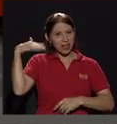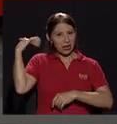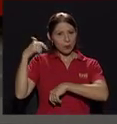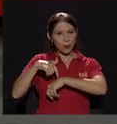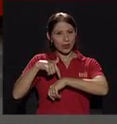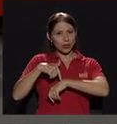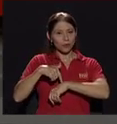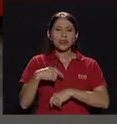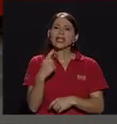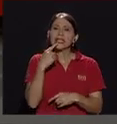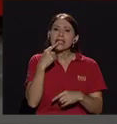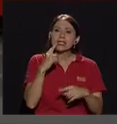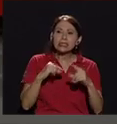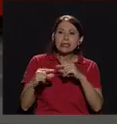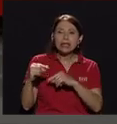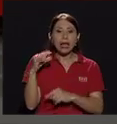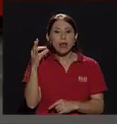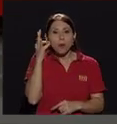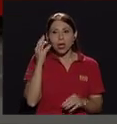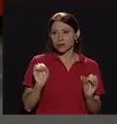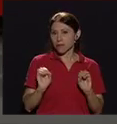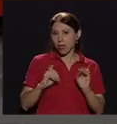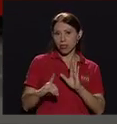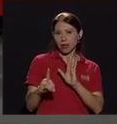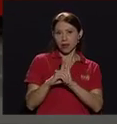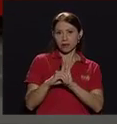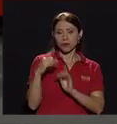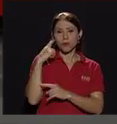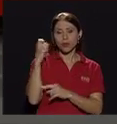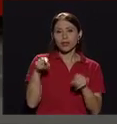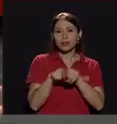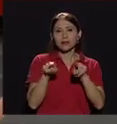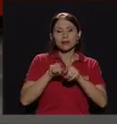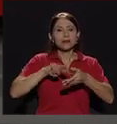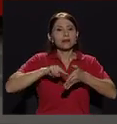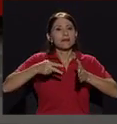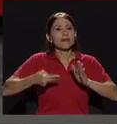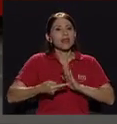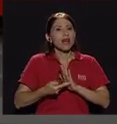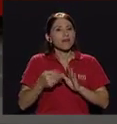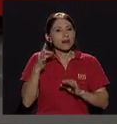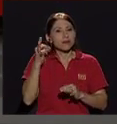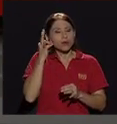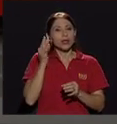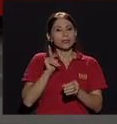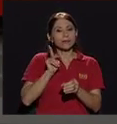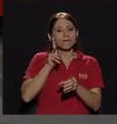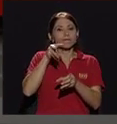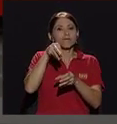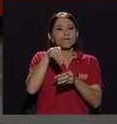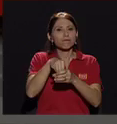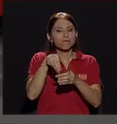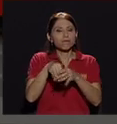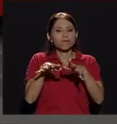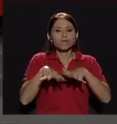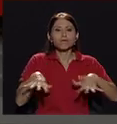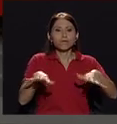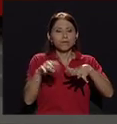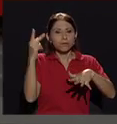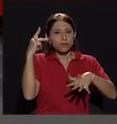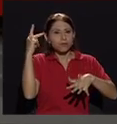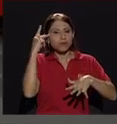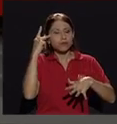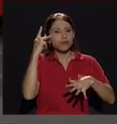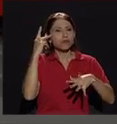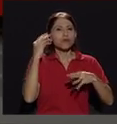las mujeres no tenían derecho porque además implicaba involucrarse en un espacio de